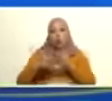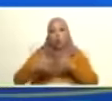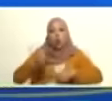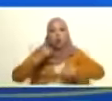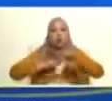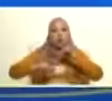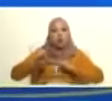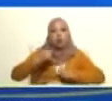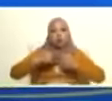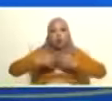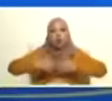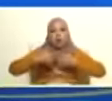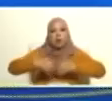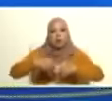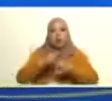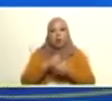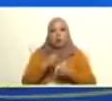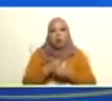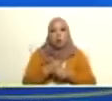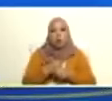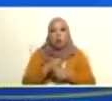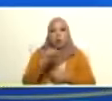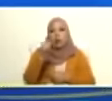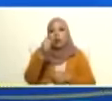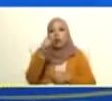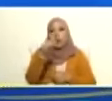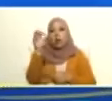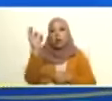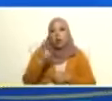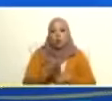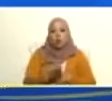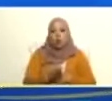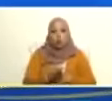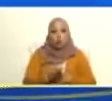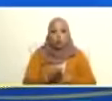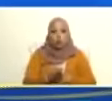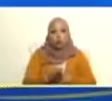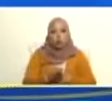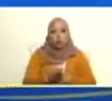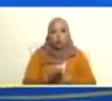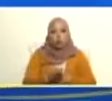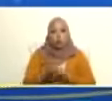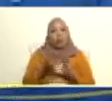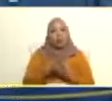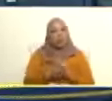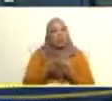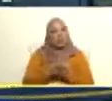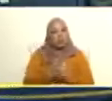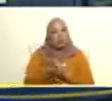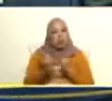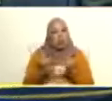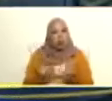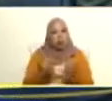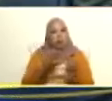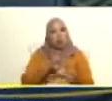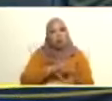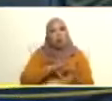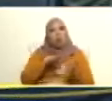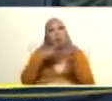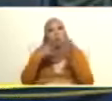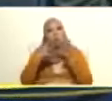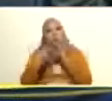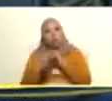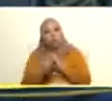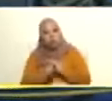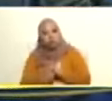asociaciones, ya pasaríamos prácticamente un 10% en la tasa de protección efectiva. ¿Qué estamos modificando en este momento? Creo que el señor Sariquén va